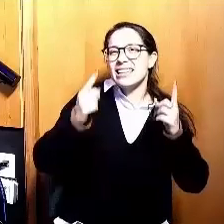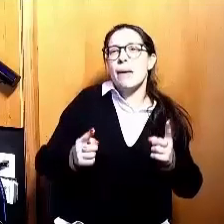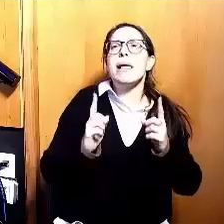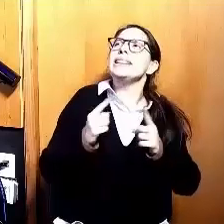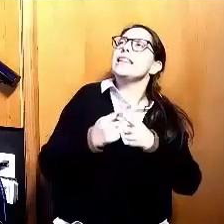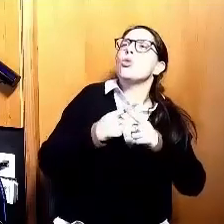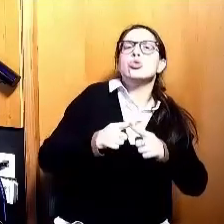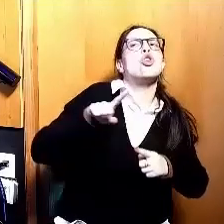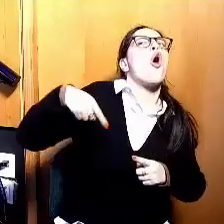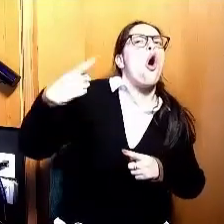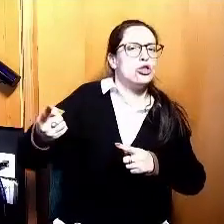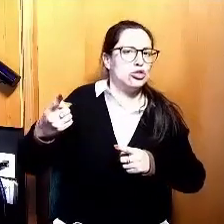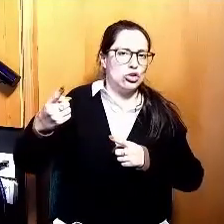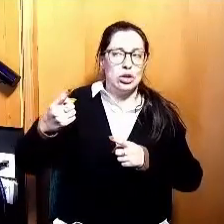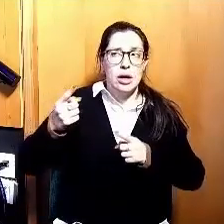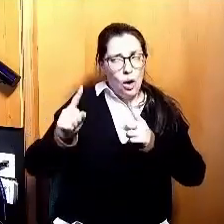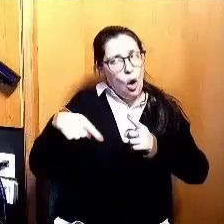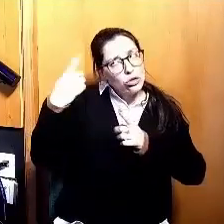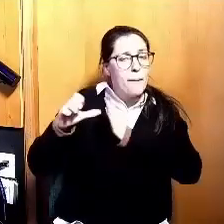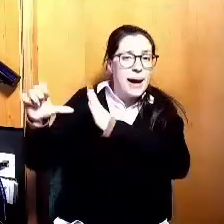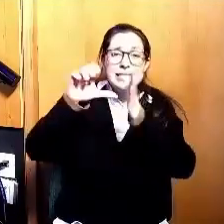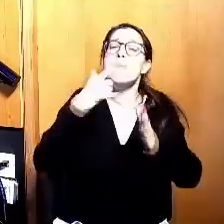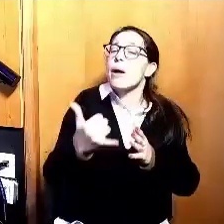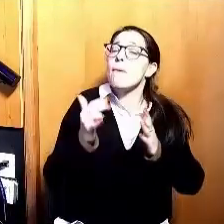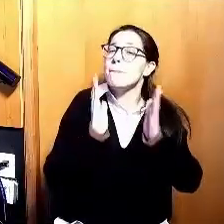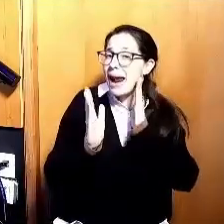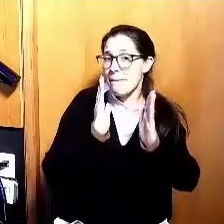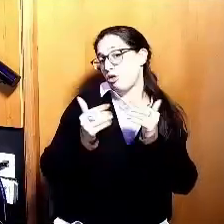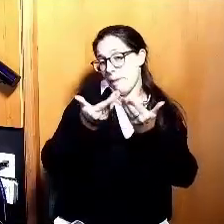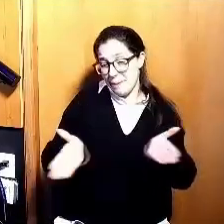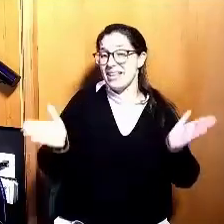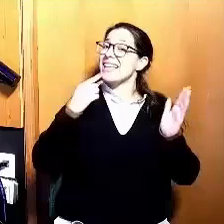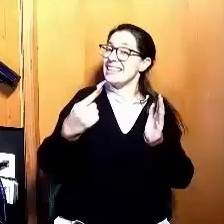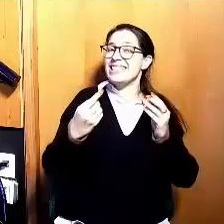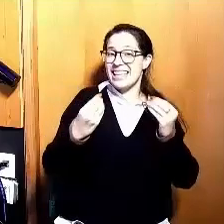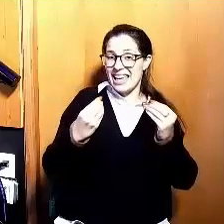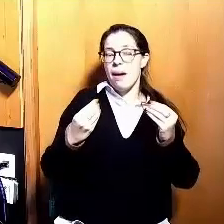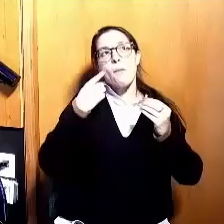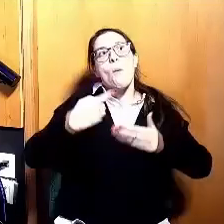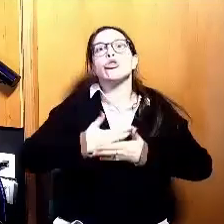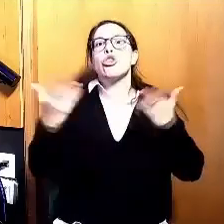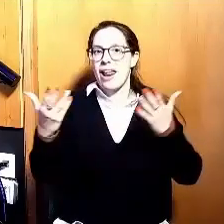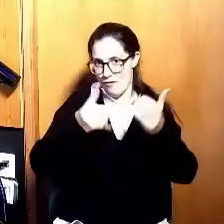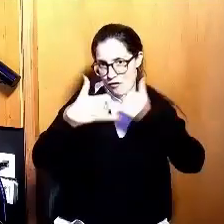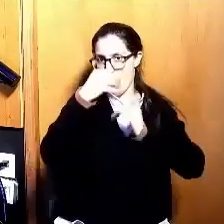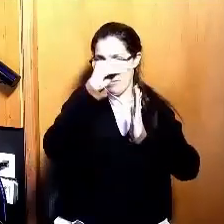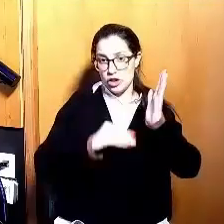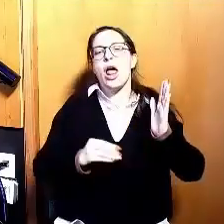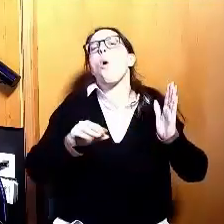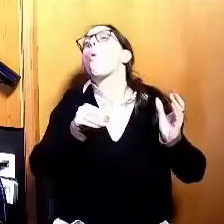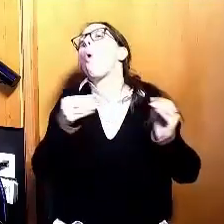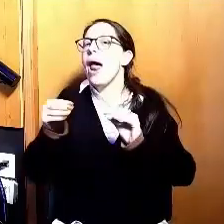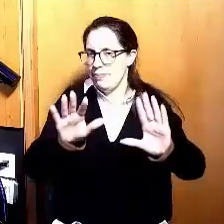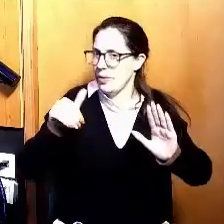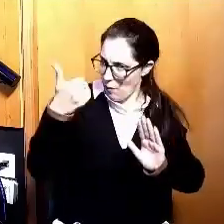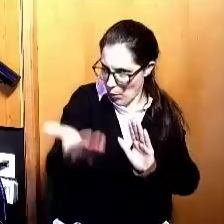gobiernos locales, a otros poderes, que en muchos países los parlamentos por lo primero que empiezan cuando dicen gobierno abierto es por abrir datos. Después hay que ver qué datos. Pero